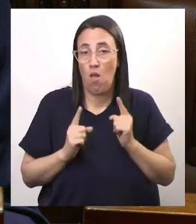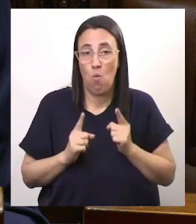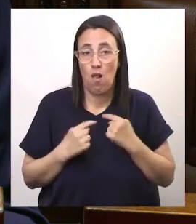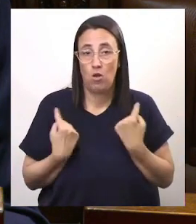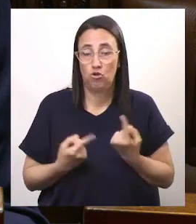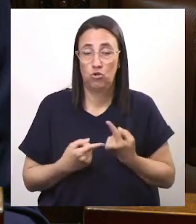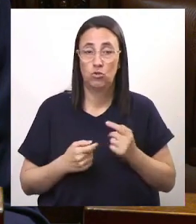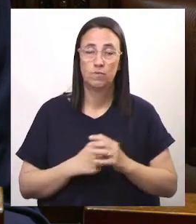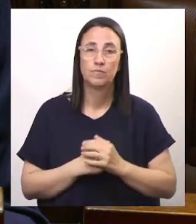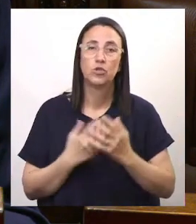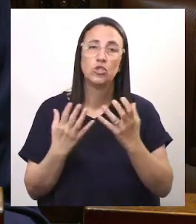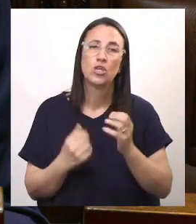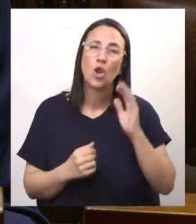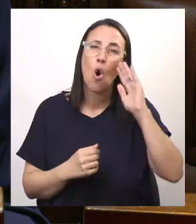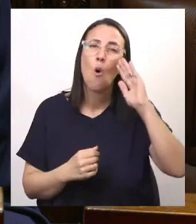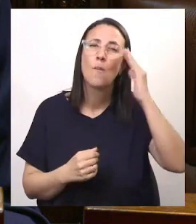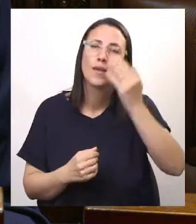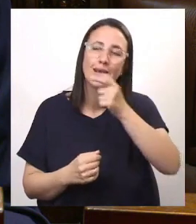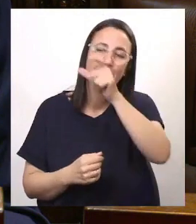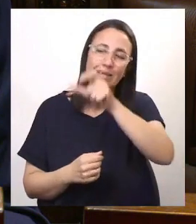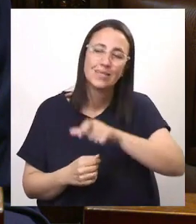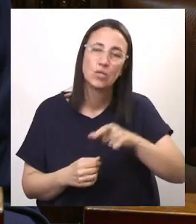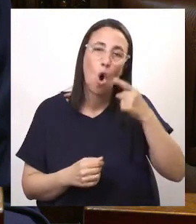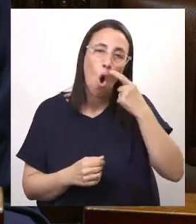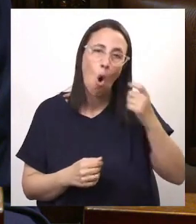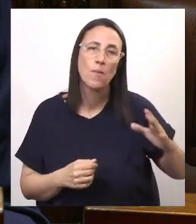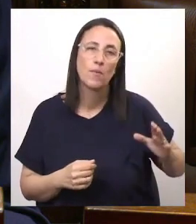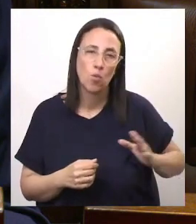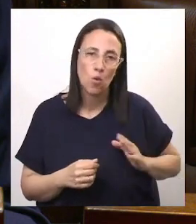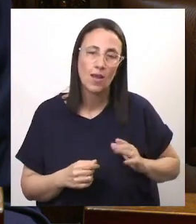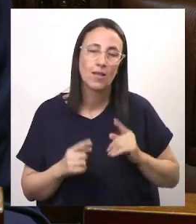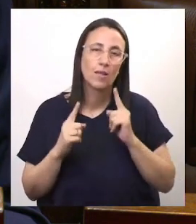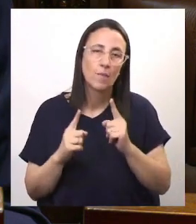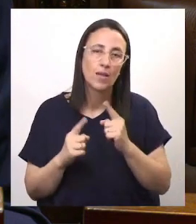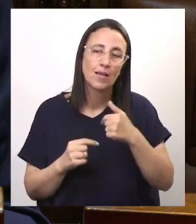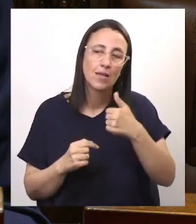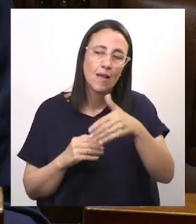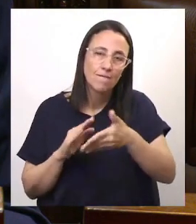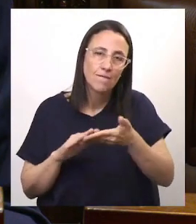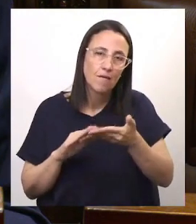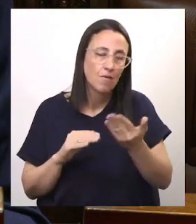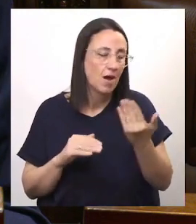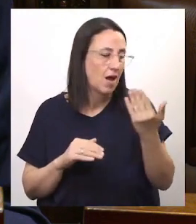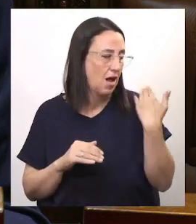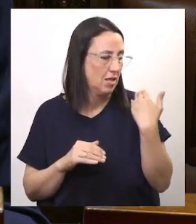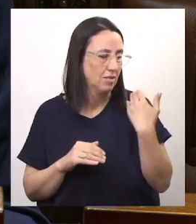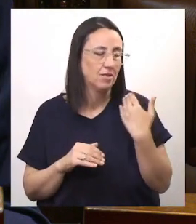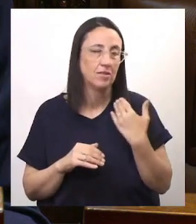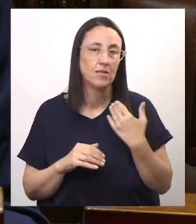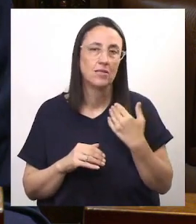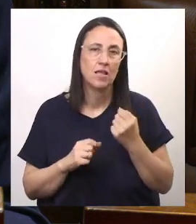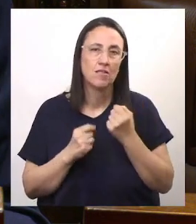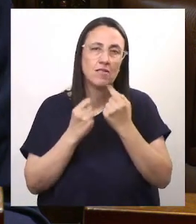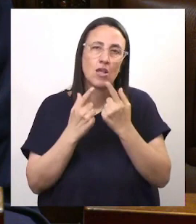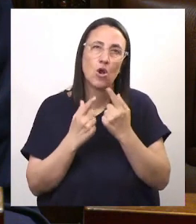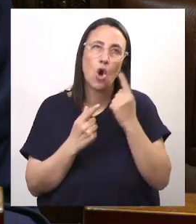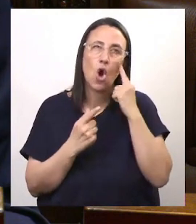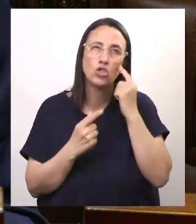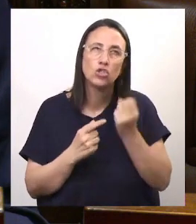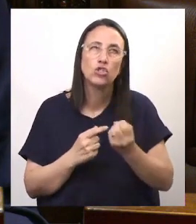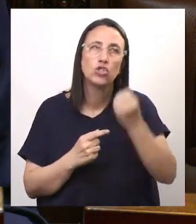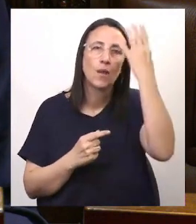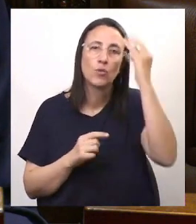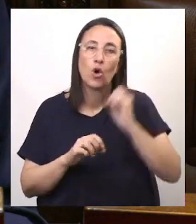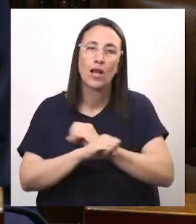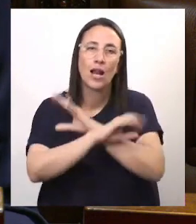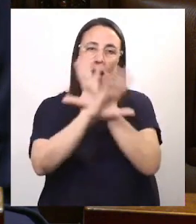Que quiero rendirle homenaje a esos hombres y a esas mujeres que tuvieron la claridad de conceptos como